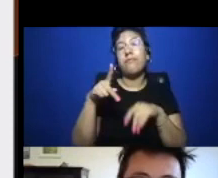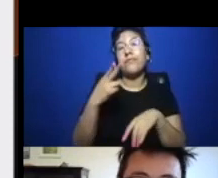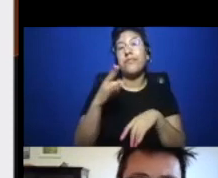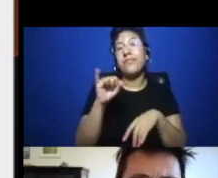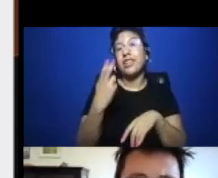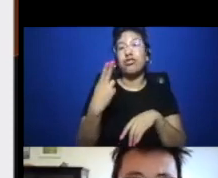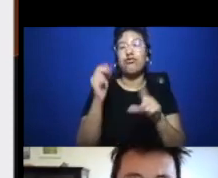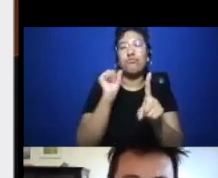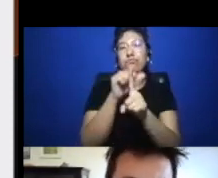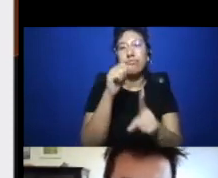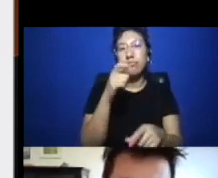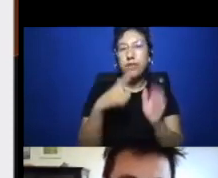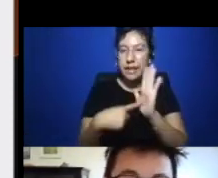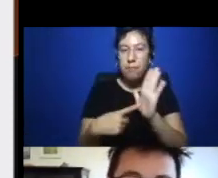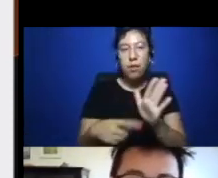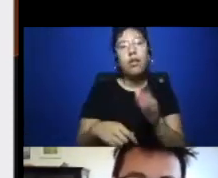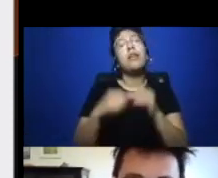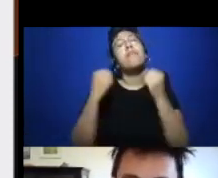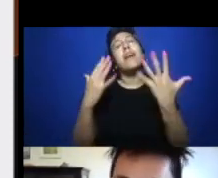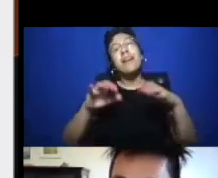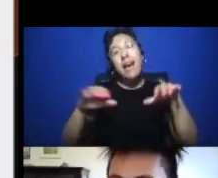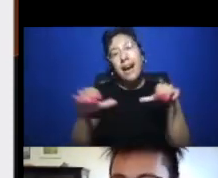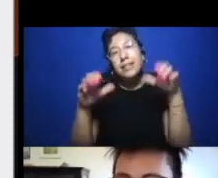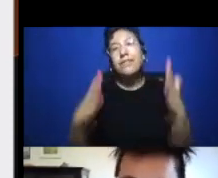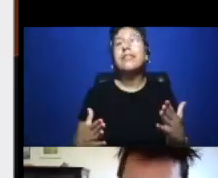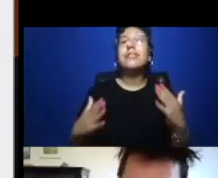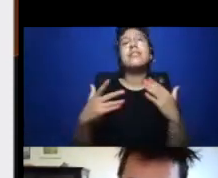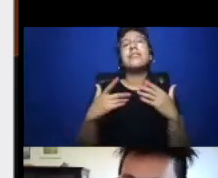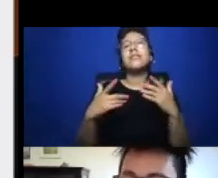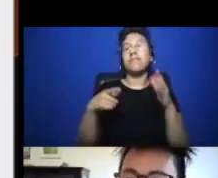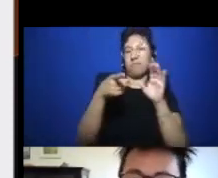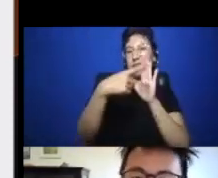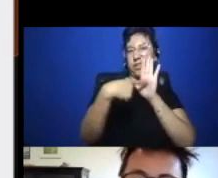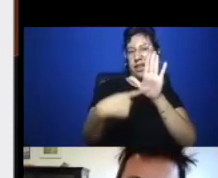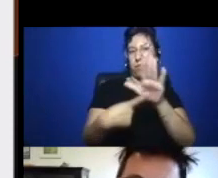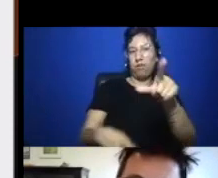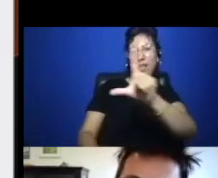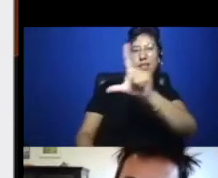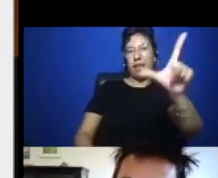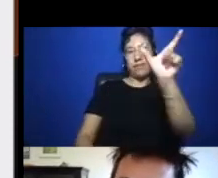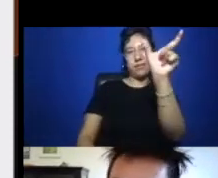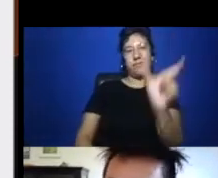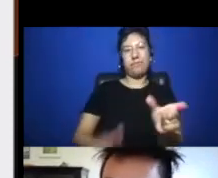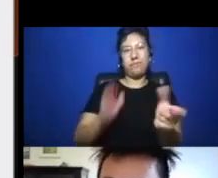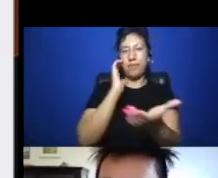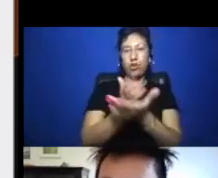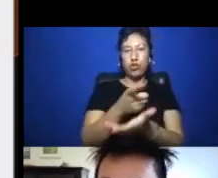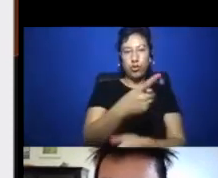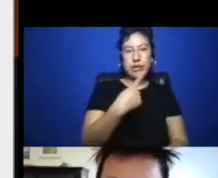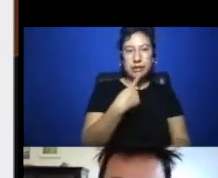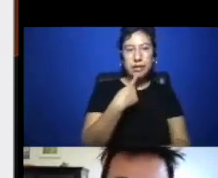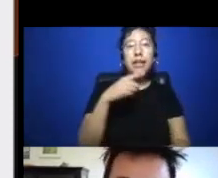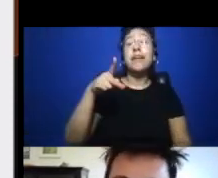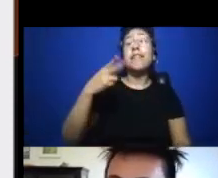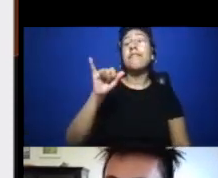¿verdad? Que es subyacente de muchas activistas en los Estados Unidos. Este ejemplo aquí a la izquierda de la pantalla